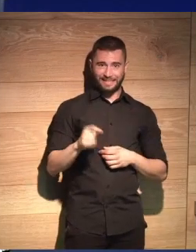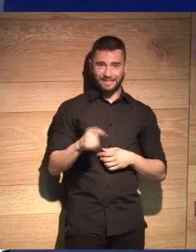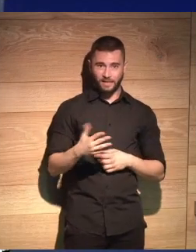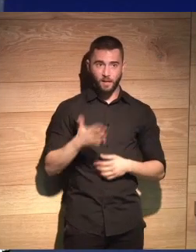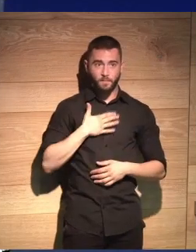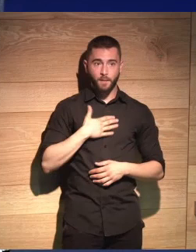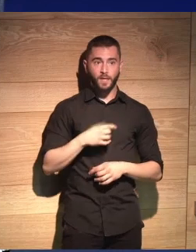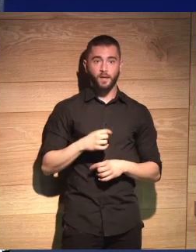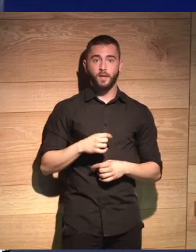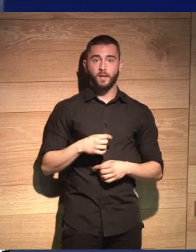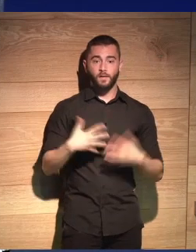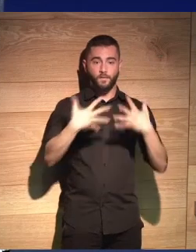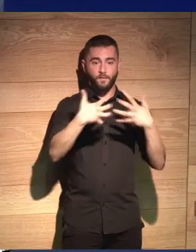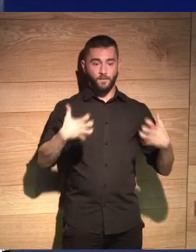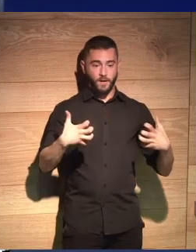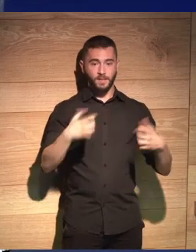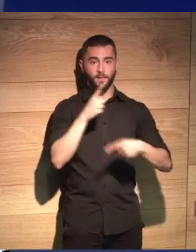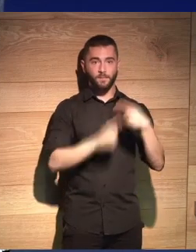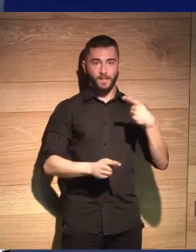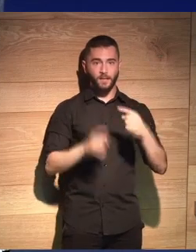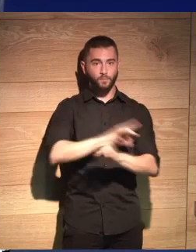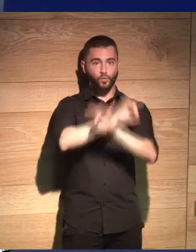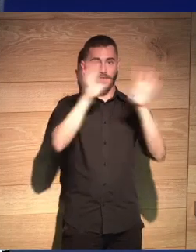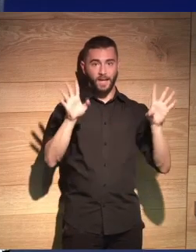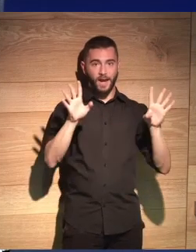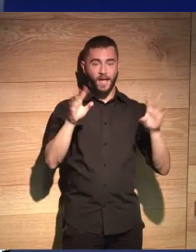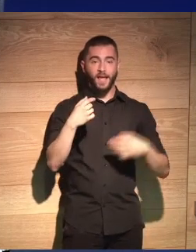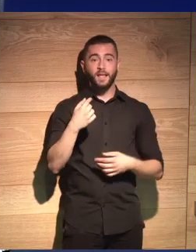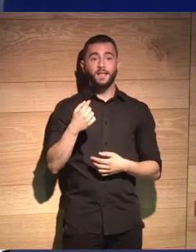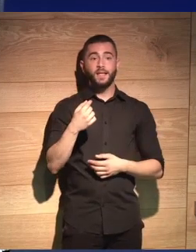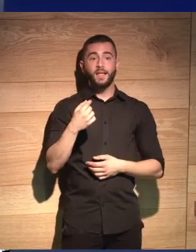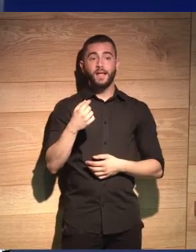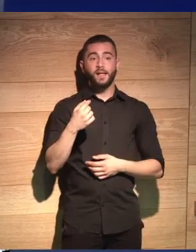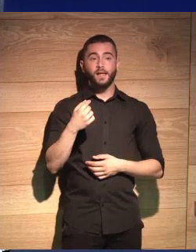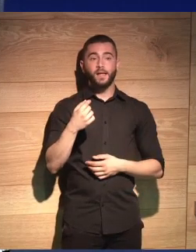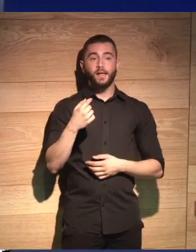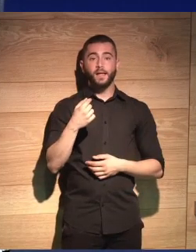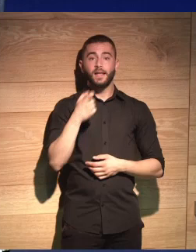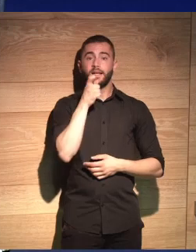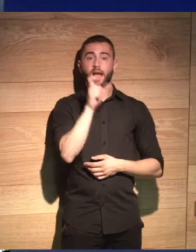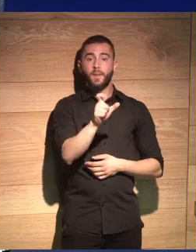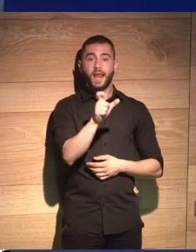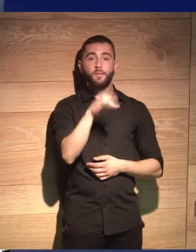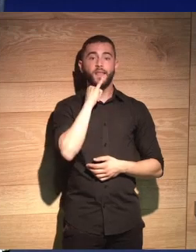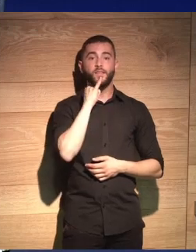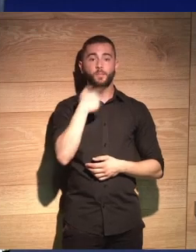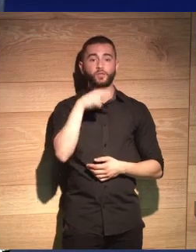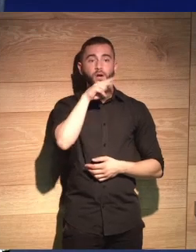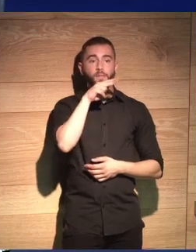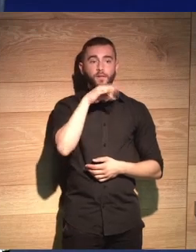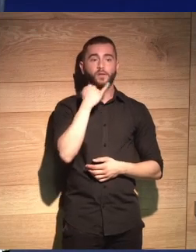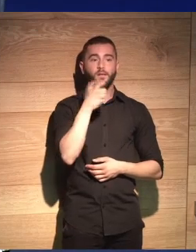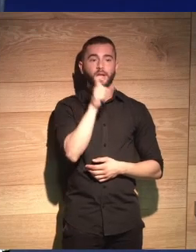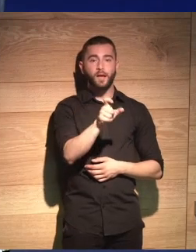es muy claro a la mitad de una frase que la palabra en el idioma en el que estoy hablando para decir lo que